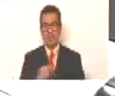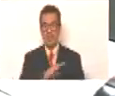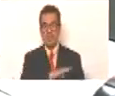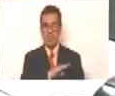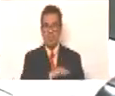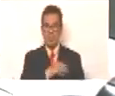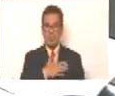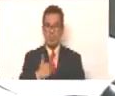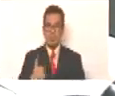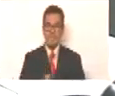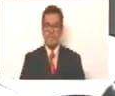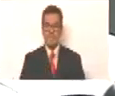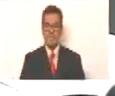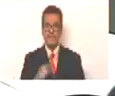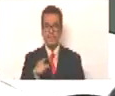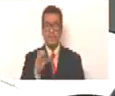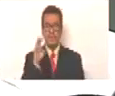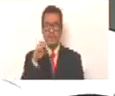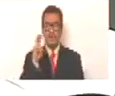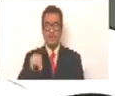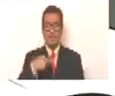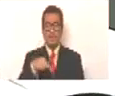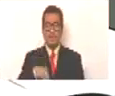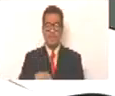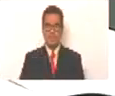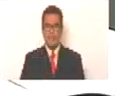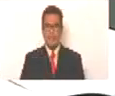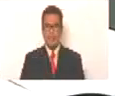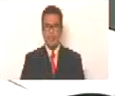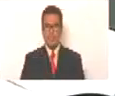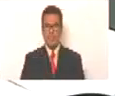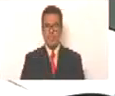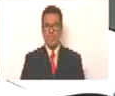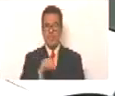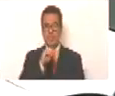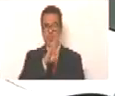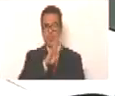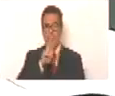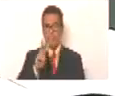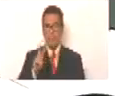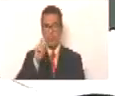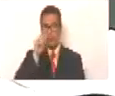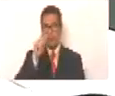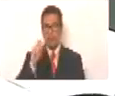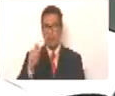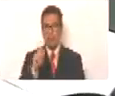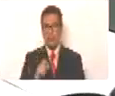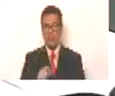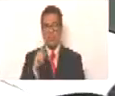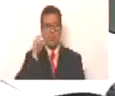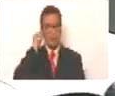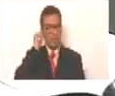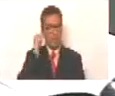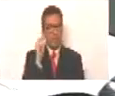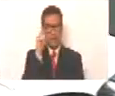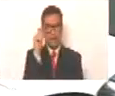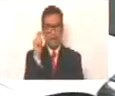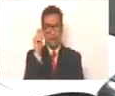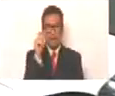esta asamblea, donde el 42% somos mujeres diputadas, me